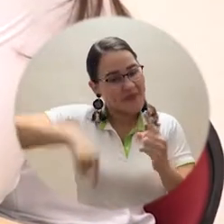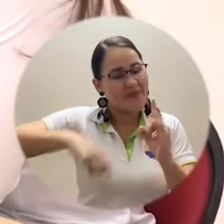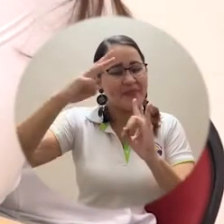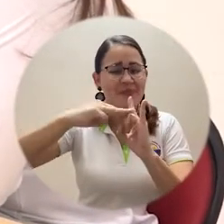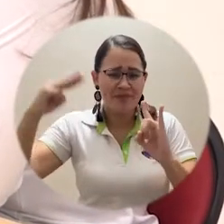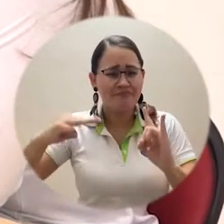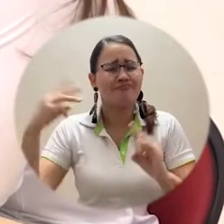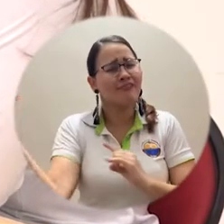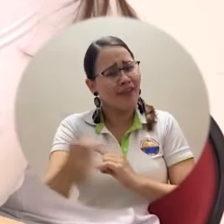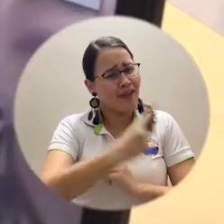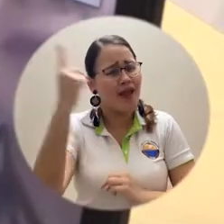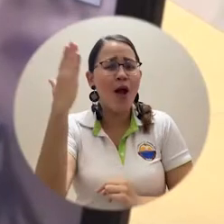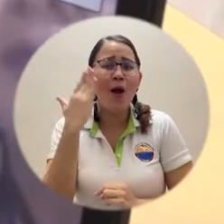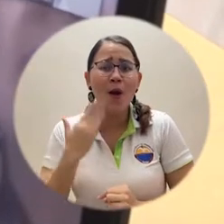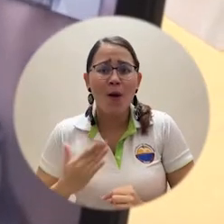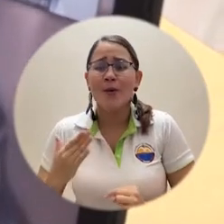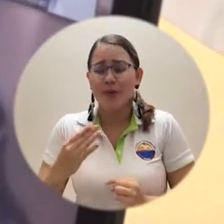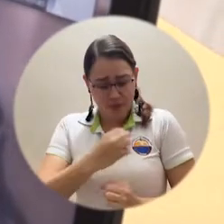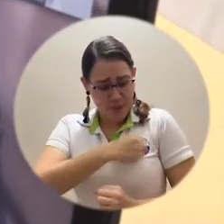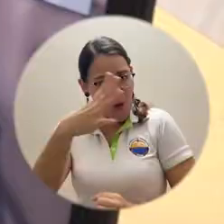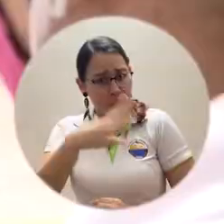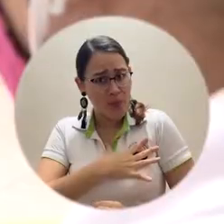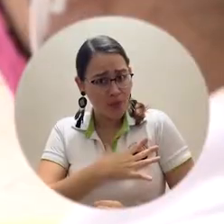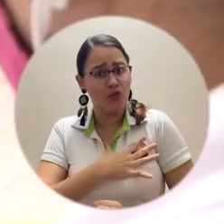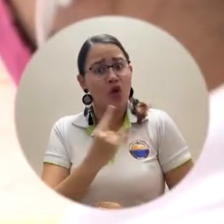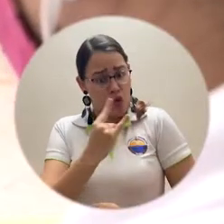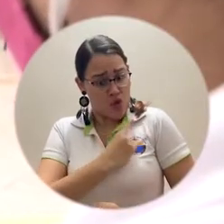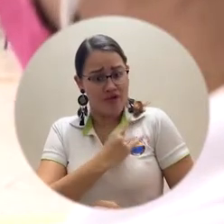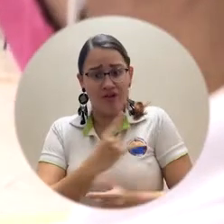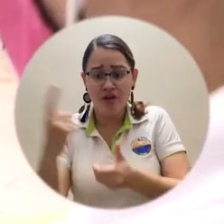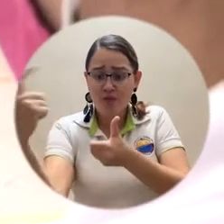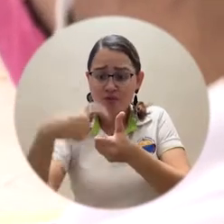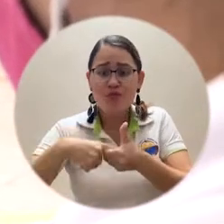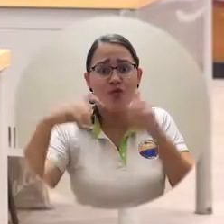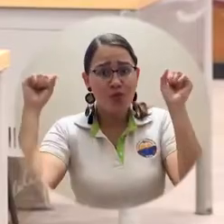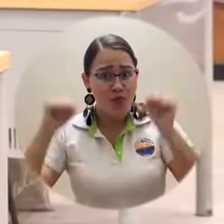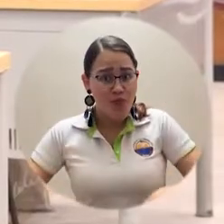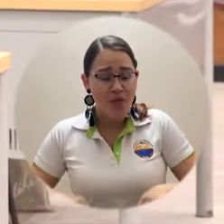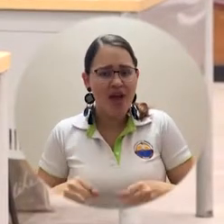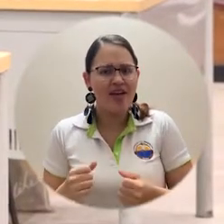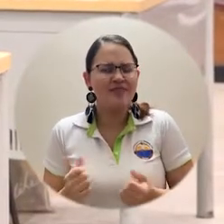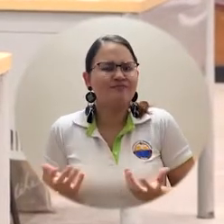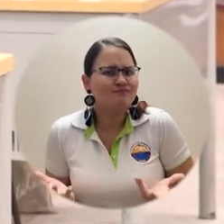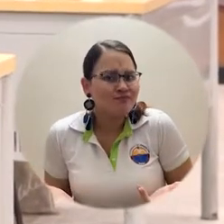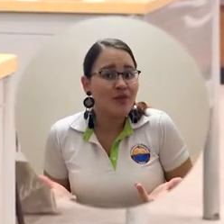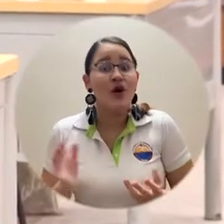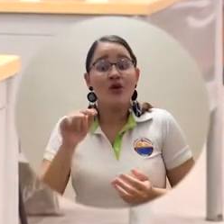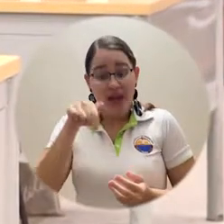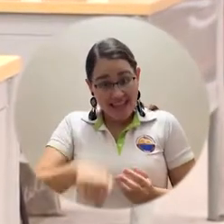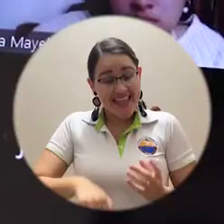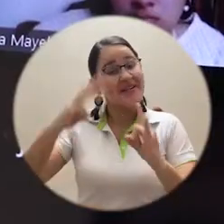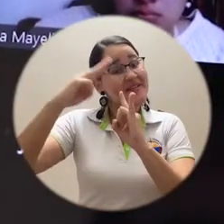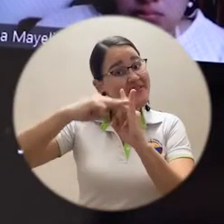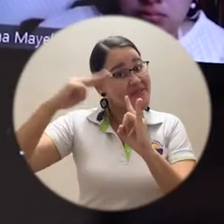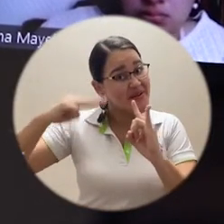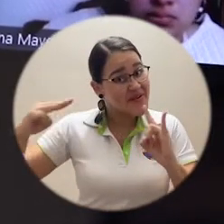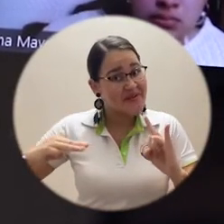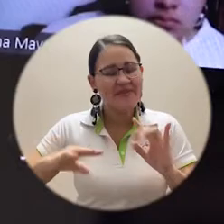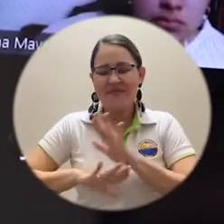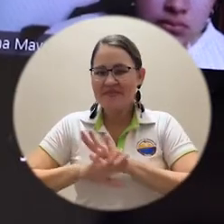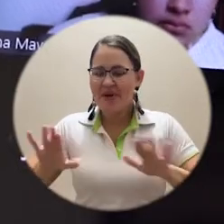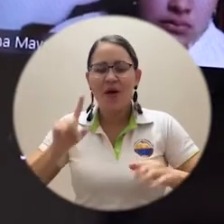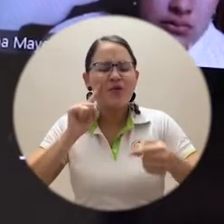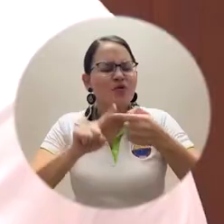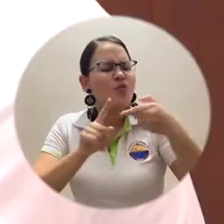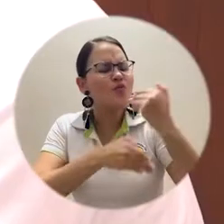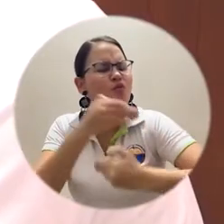cumpliendo con la misión institucional de brindar más oportunidades de ingreso a la educación superior a jóvenes del departamento, la Universidad del